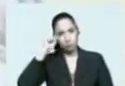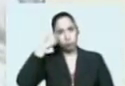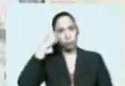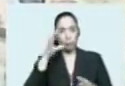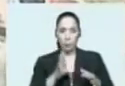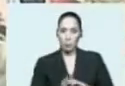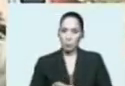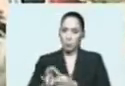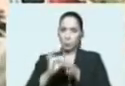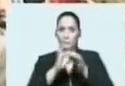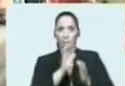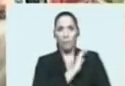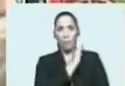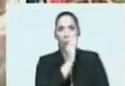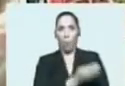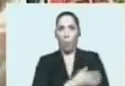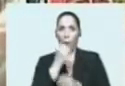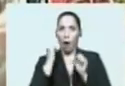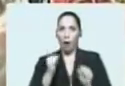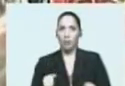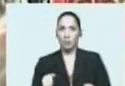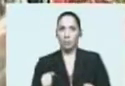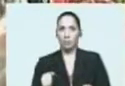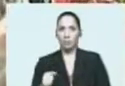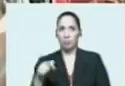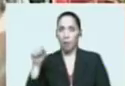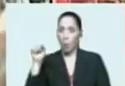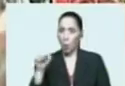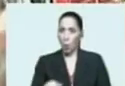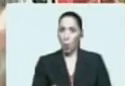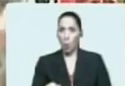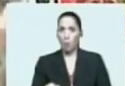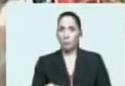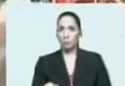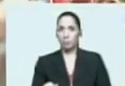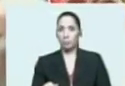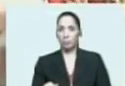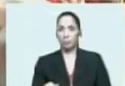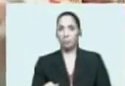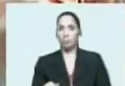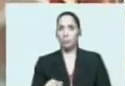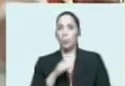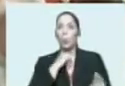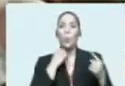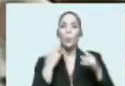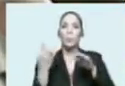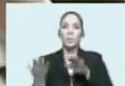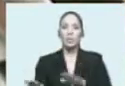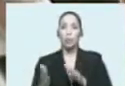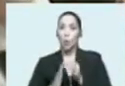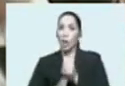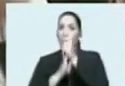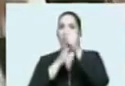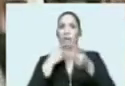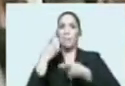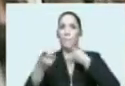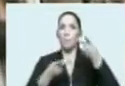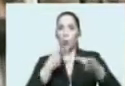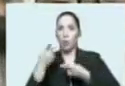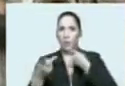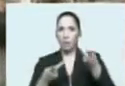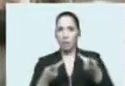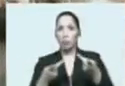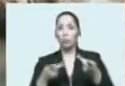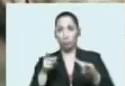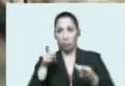unidad hoy no venimos a conmemorar un año más del homicidio de un líder político sería injusto con la vida de sueño y